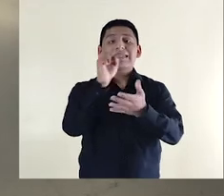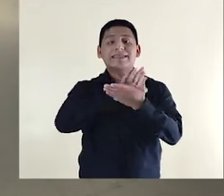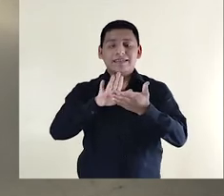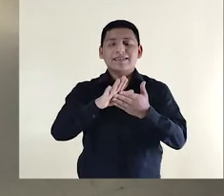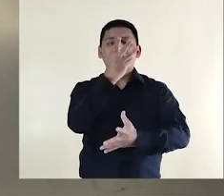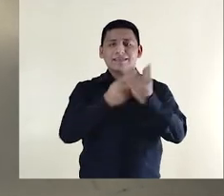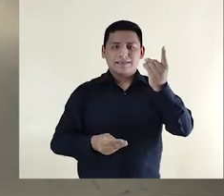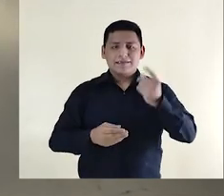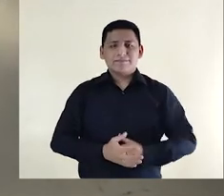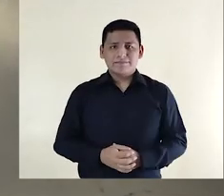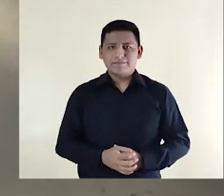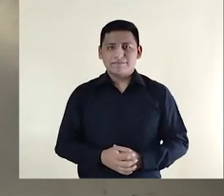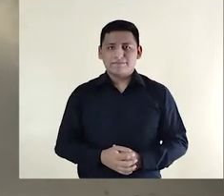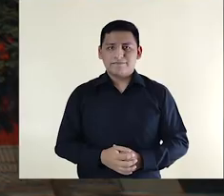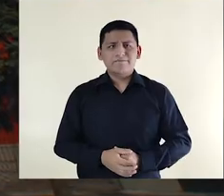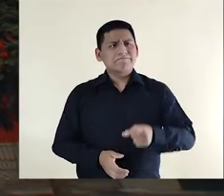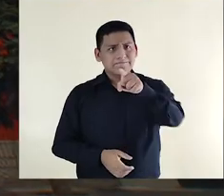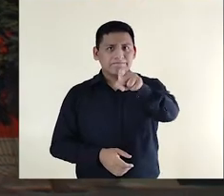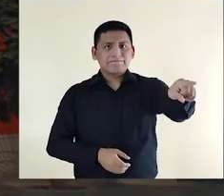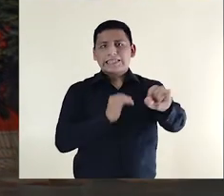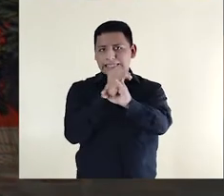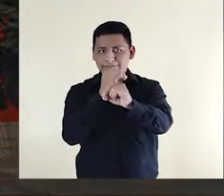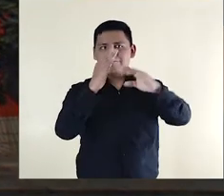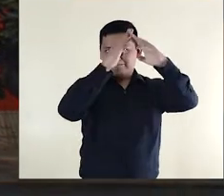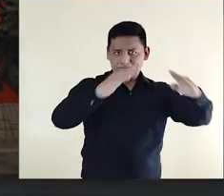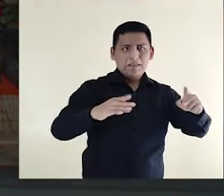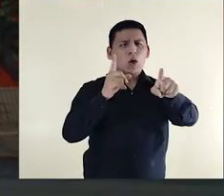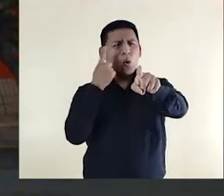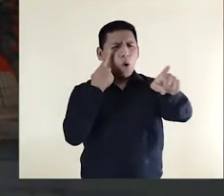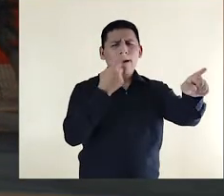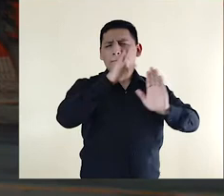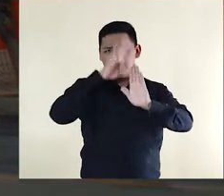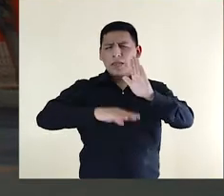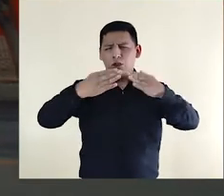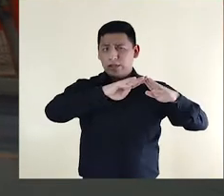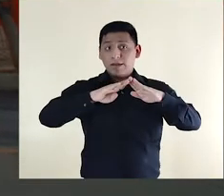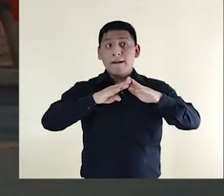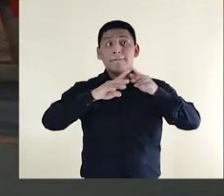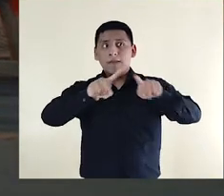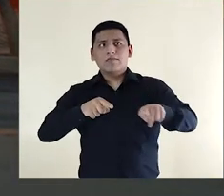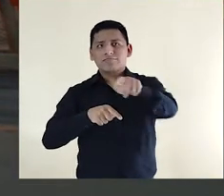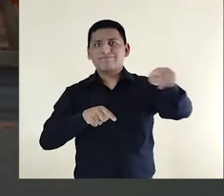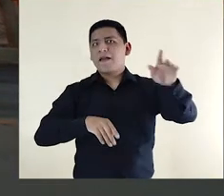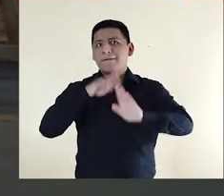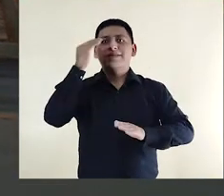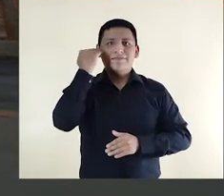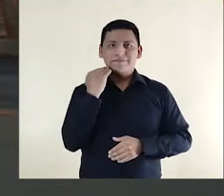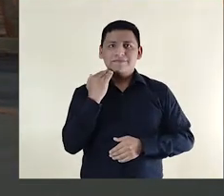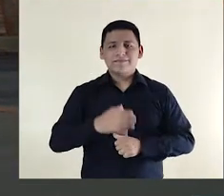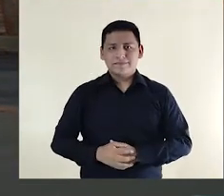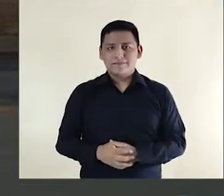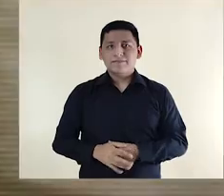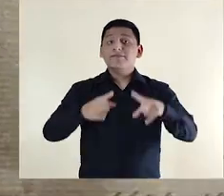Iglesia de la Santísima Trinidad. Es una de las iglesias y conventos menos conocidos de la ciudad. Sin embargo, es de las